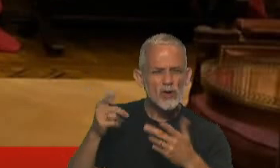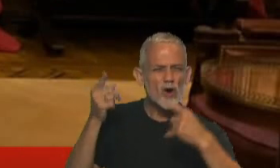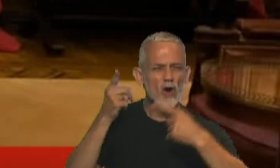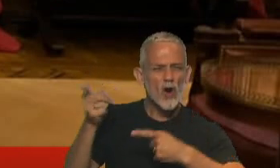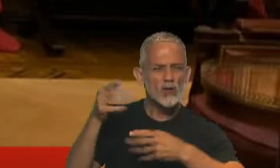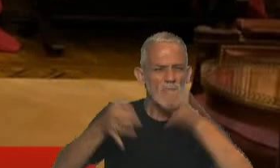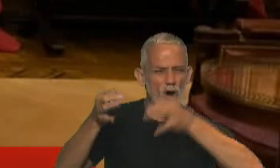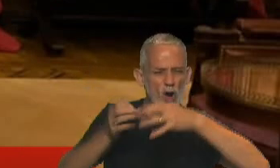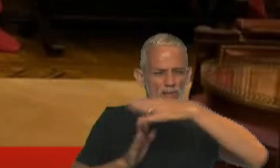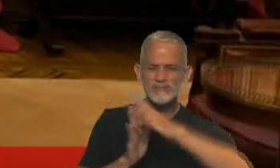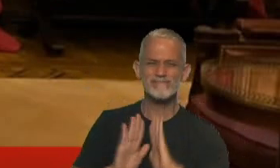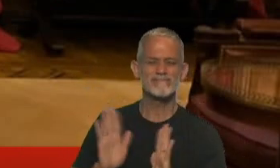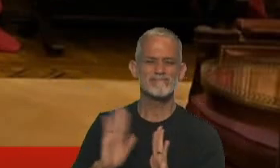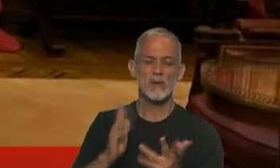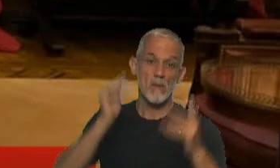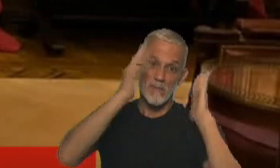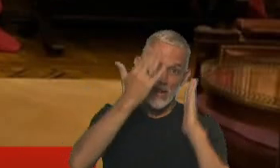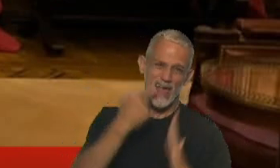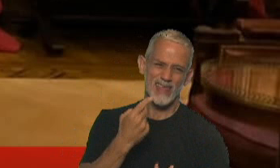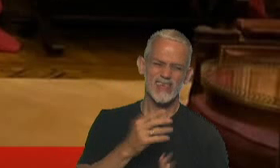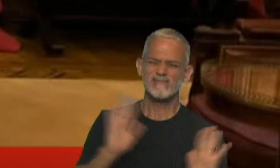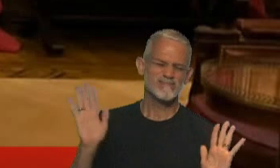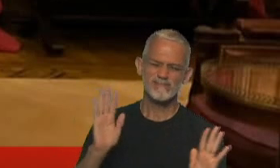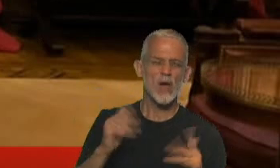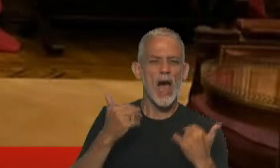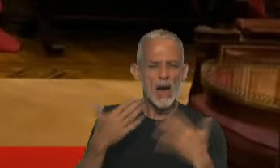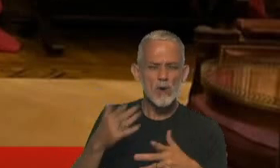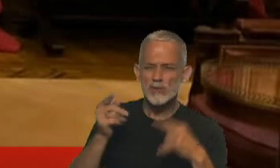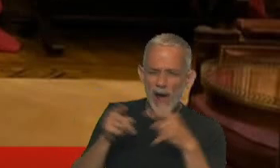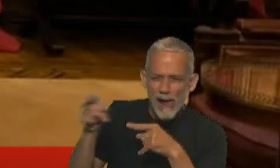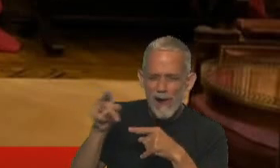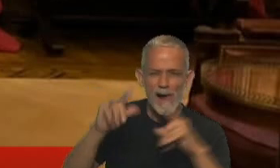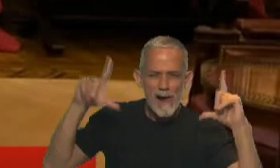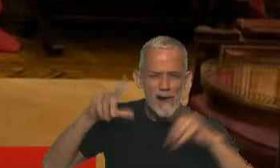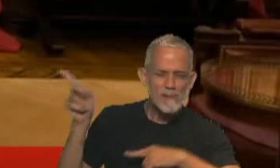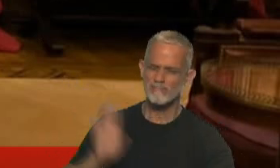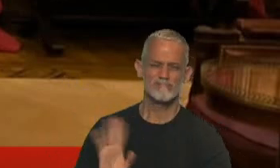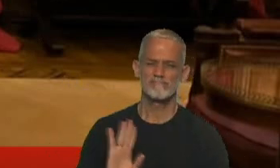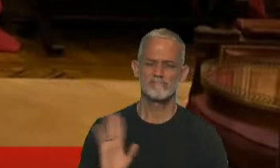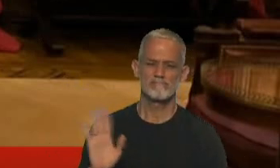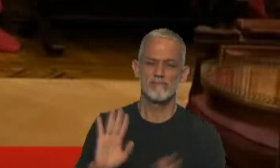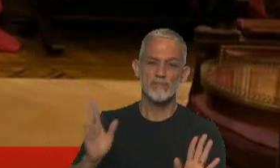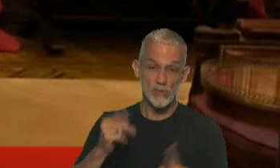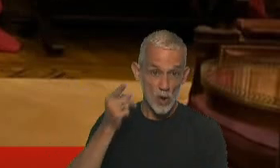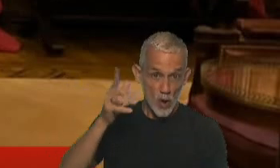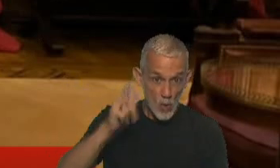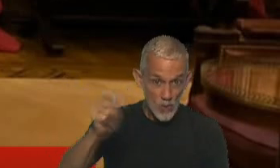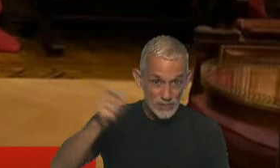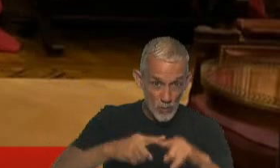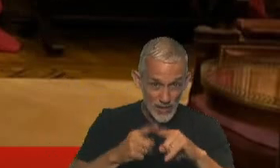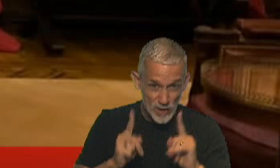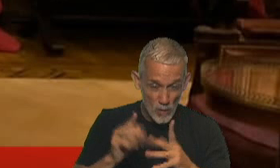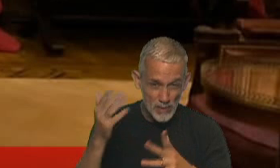cual había indicado el propio Milei, no vamos a perseguir a la Corte. De hecho, se manifestó en contra de lo